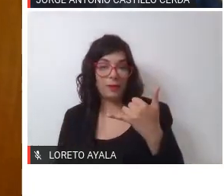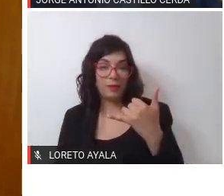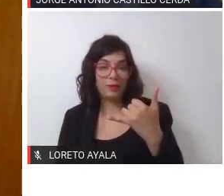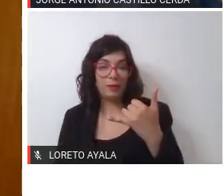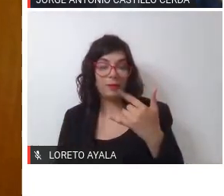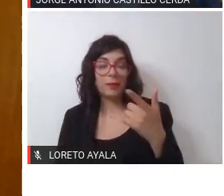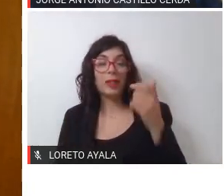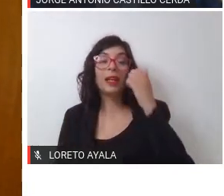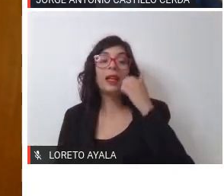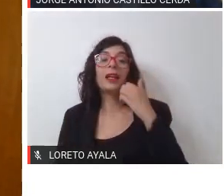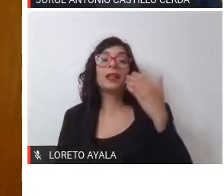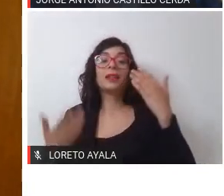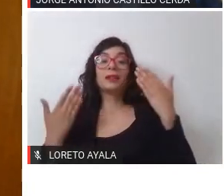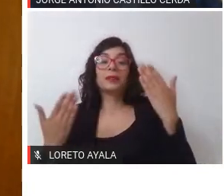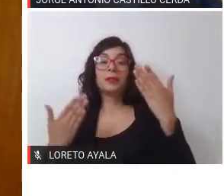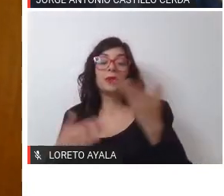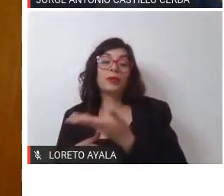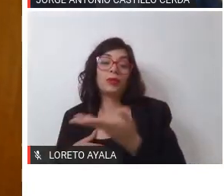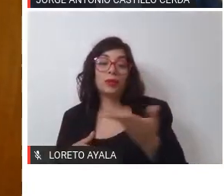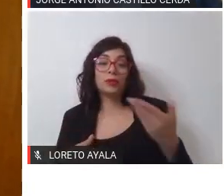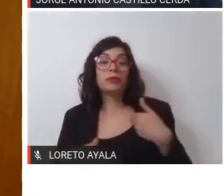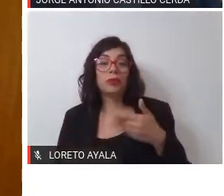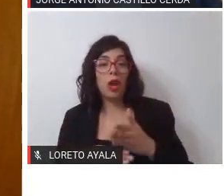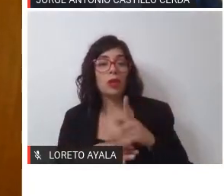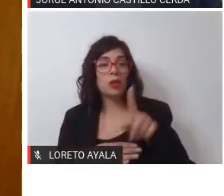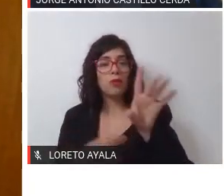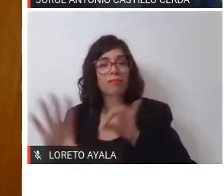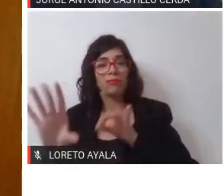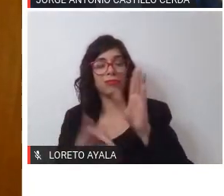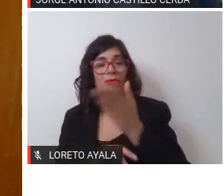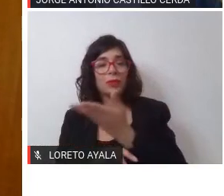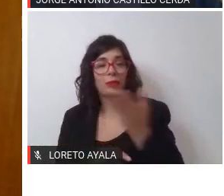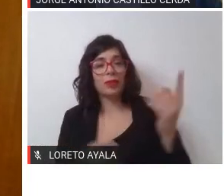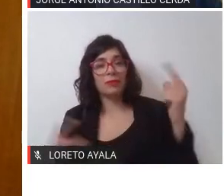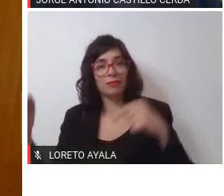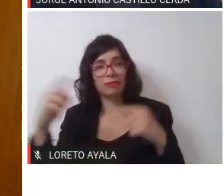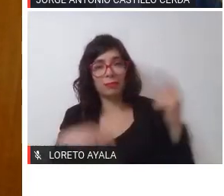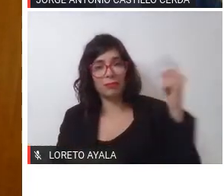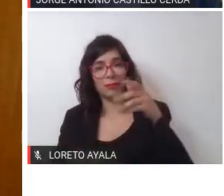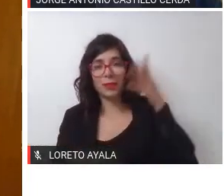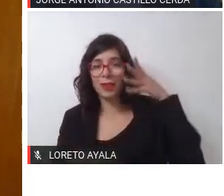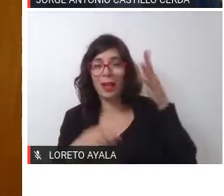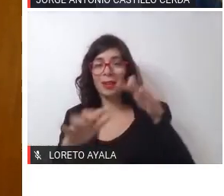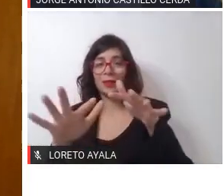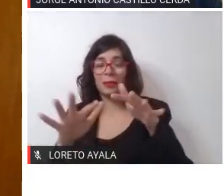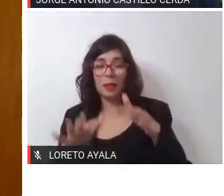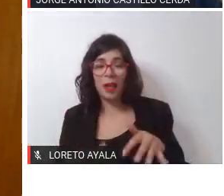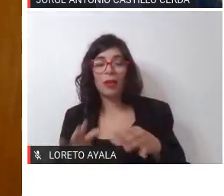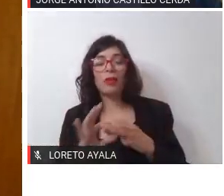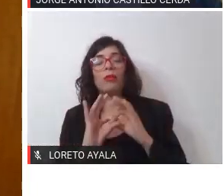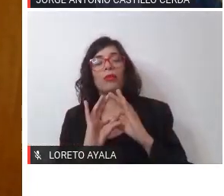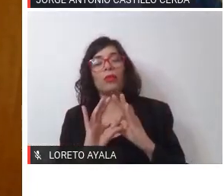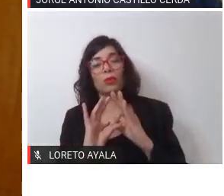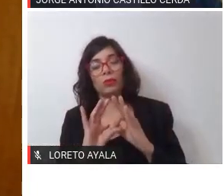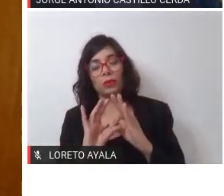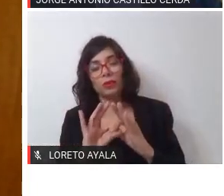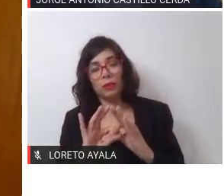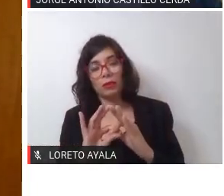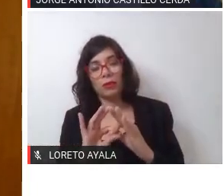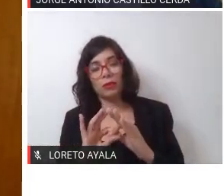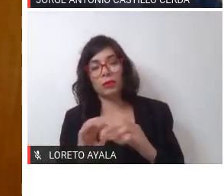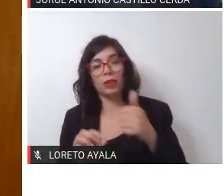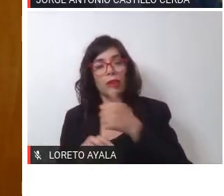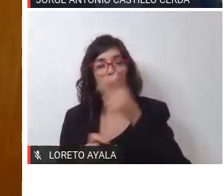Estimados, seguir invitándolos a participar de este ciclo de seminario, agradecer profundamente a quienes nos